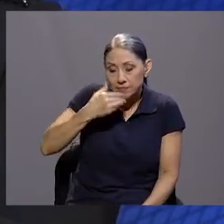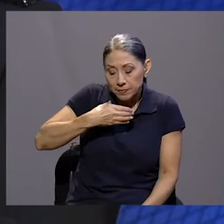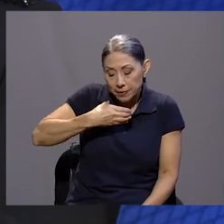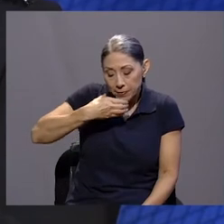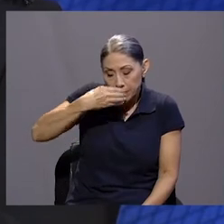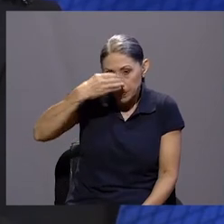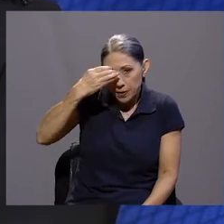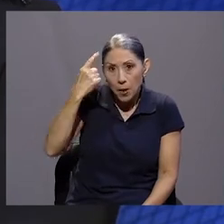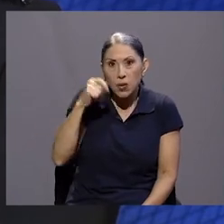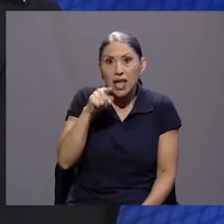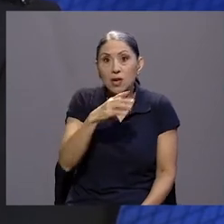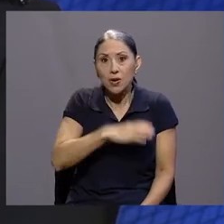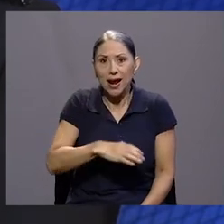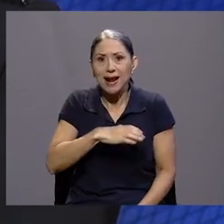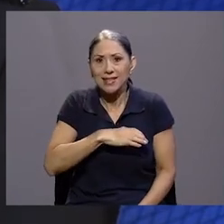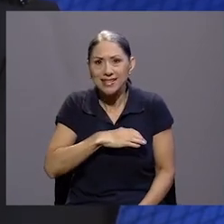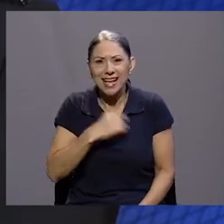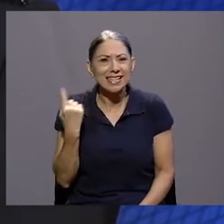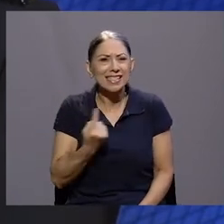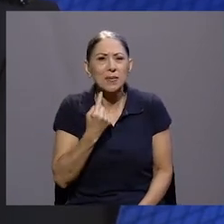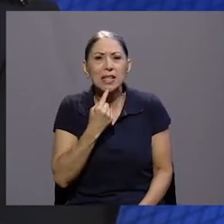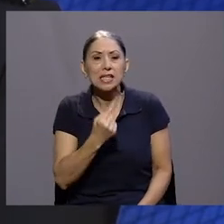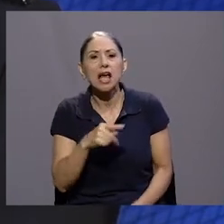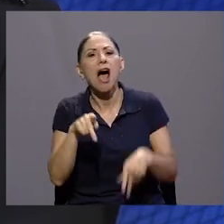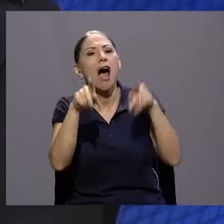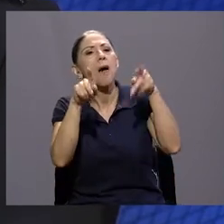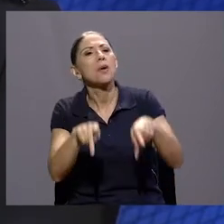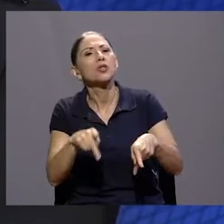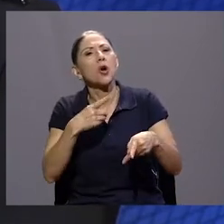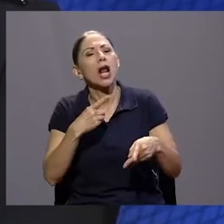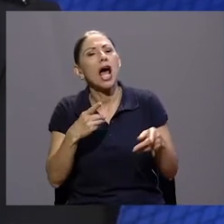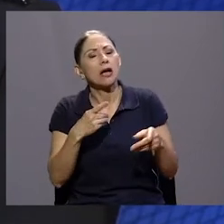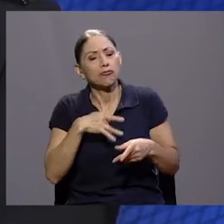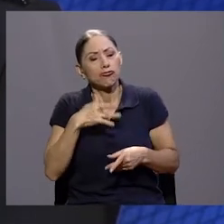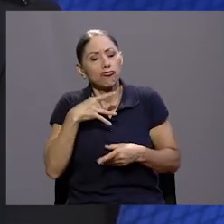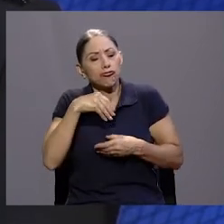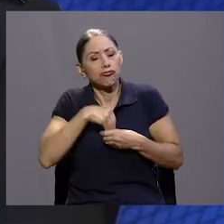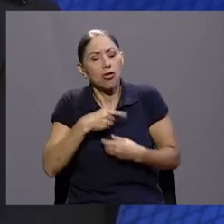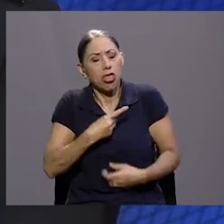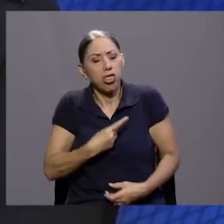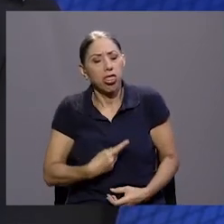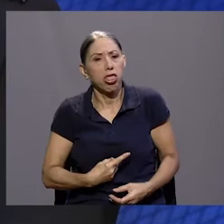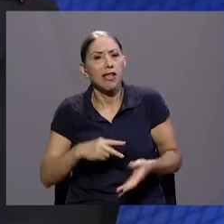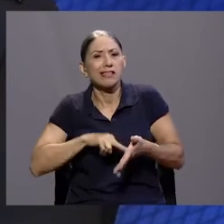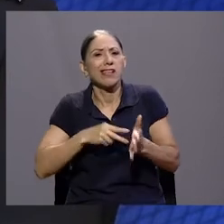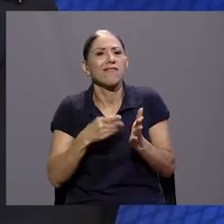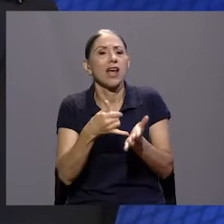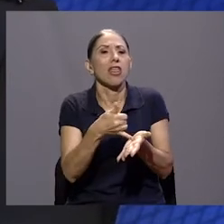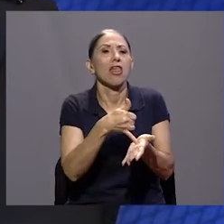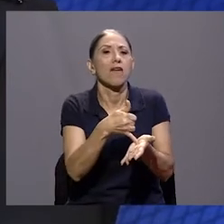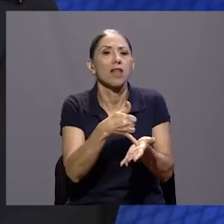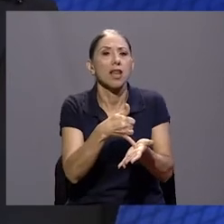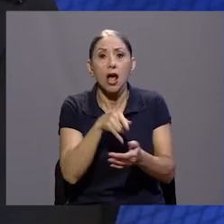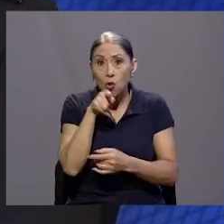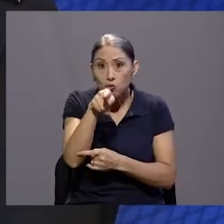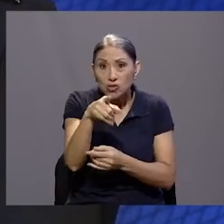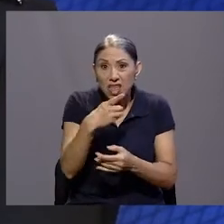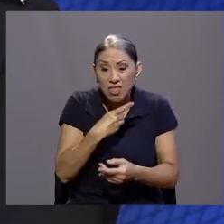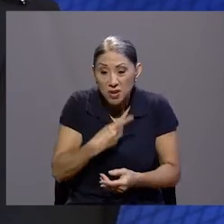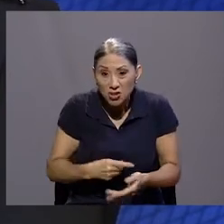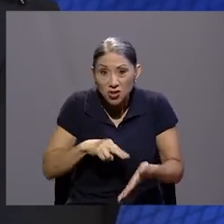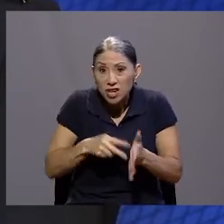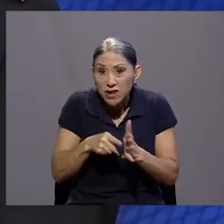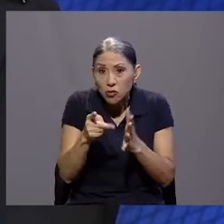una característica muy desagradable que es decir el que estaba con depresión es porque débil o el que está con depresión es porque quiere sentirse así lo cual es totalmente